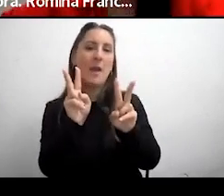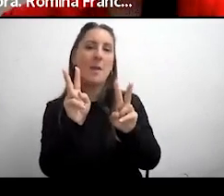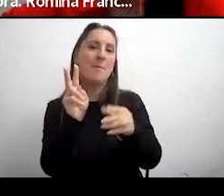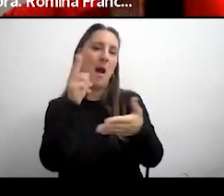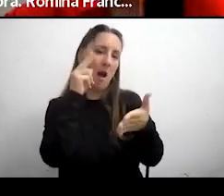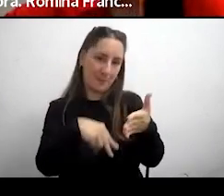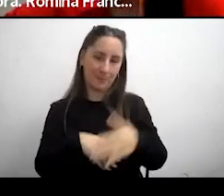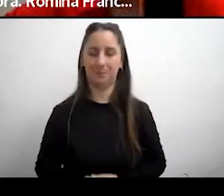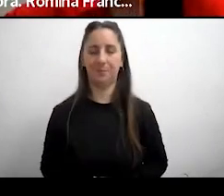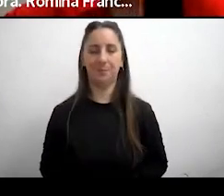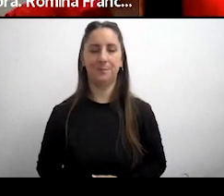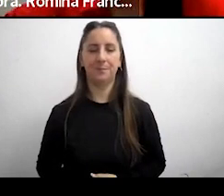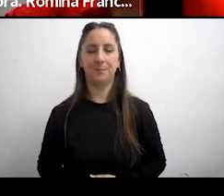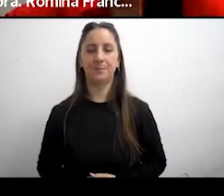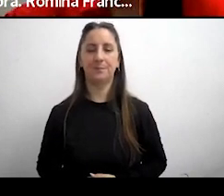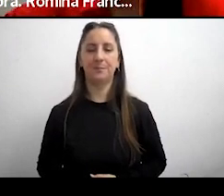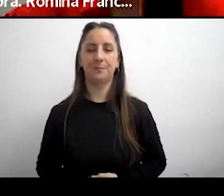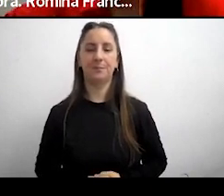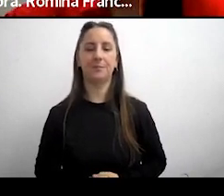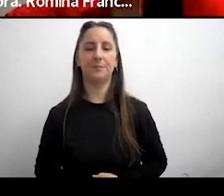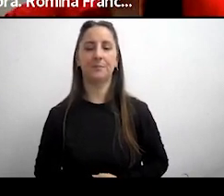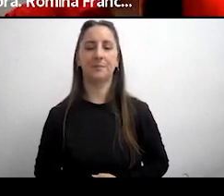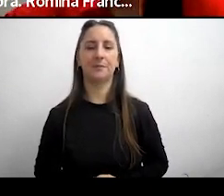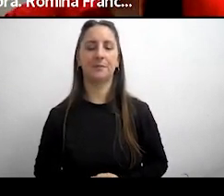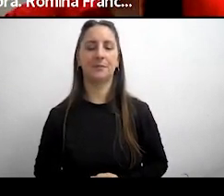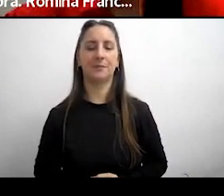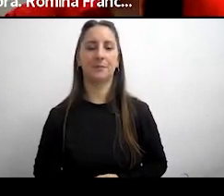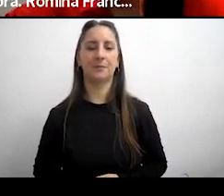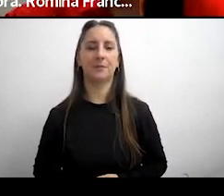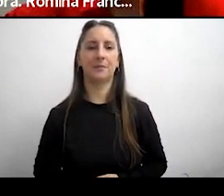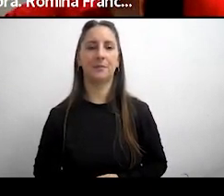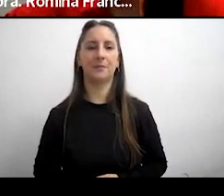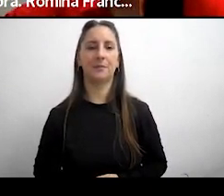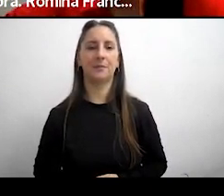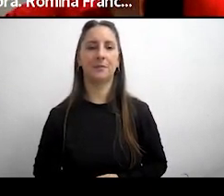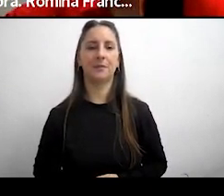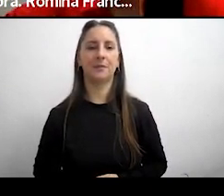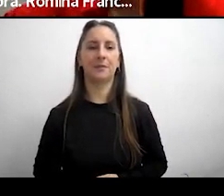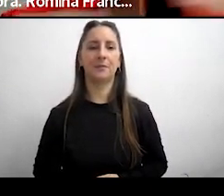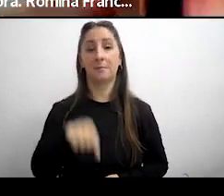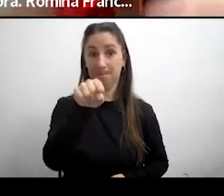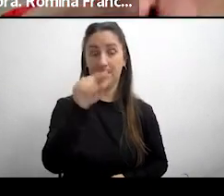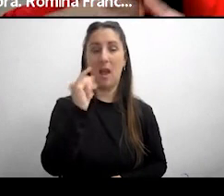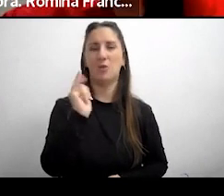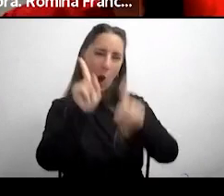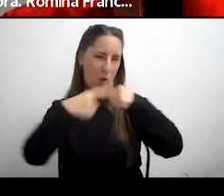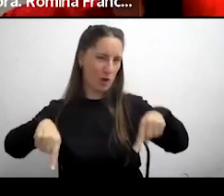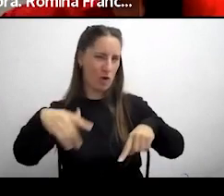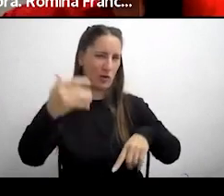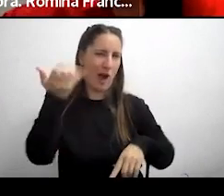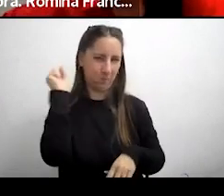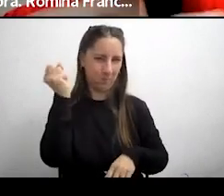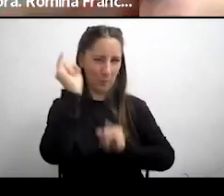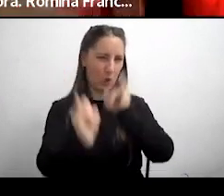Luego tenemos acá en consideración, que yo ya les fui mencionando, que voy a estar